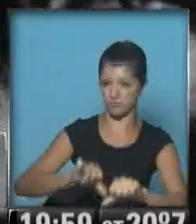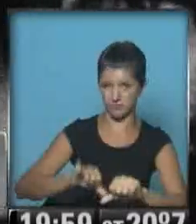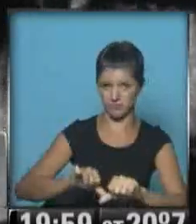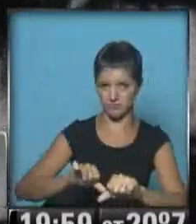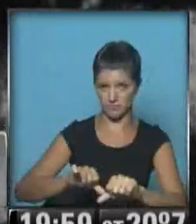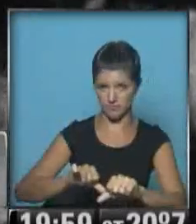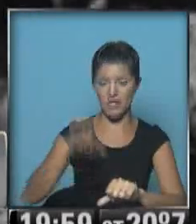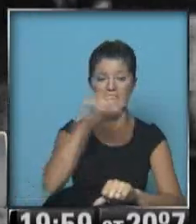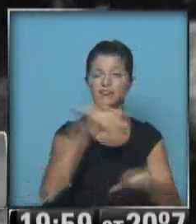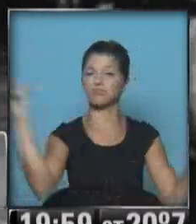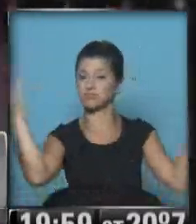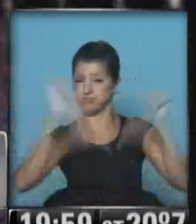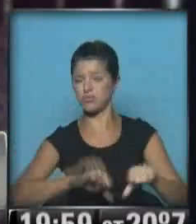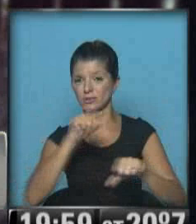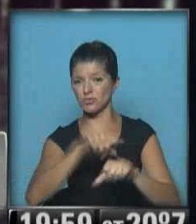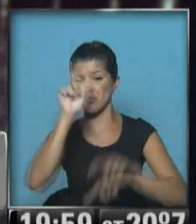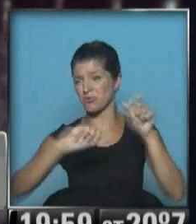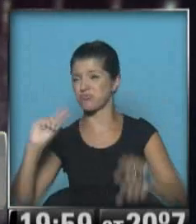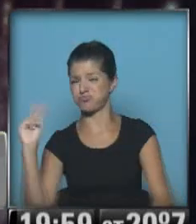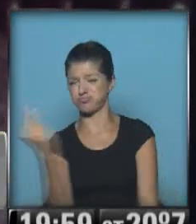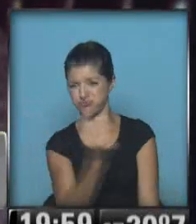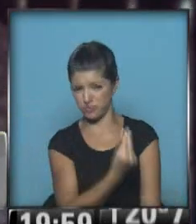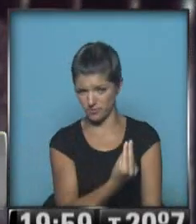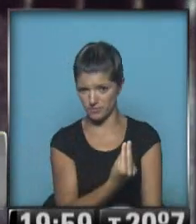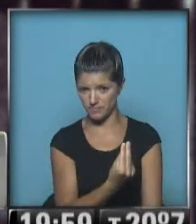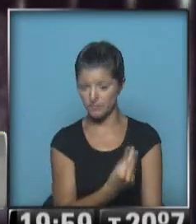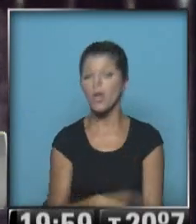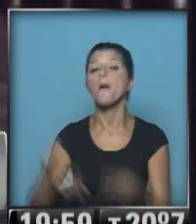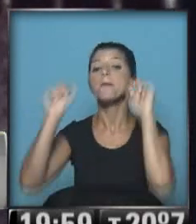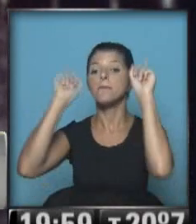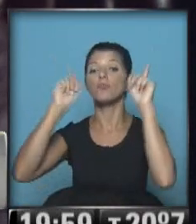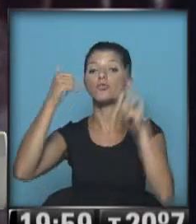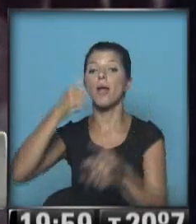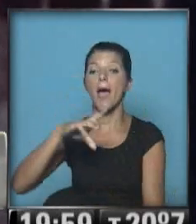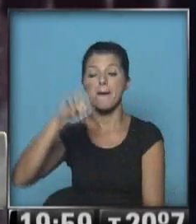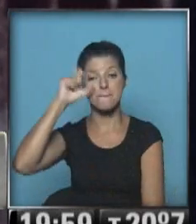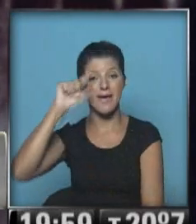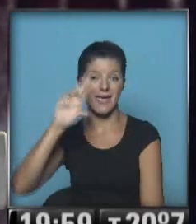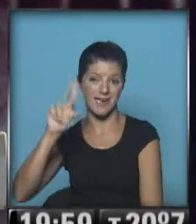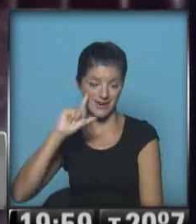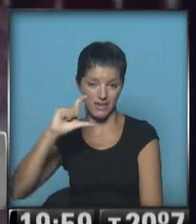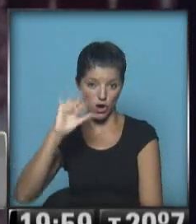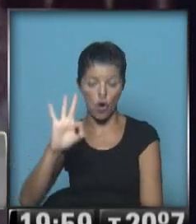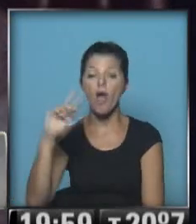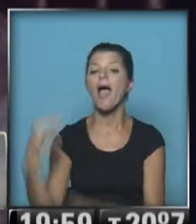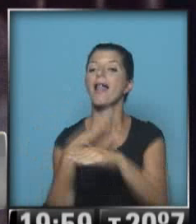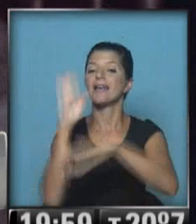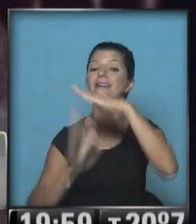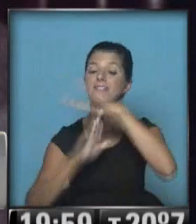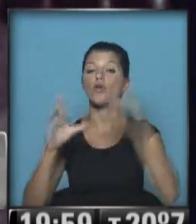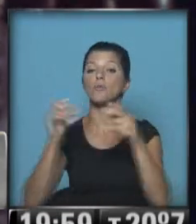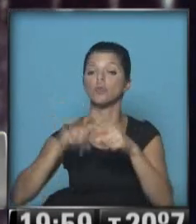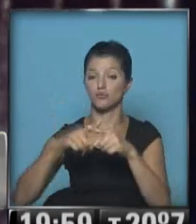para los guerrilleros que dejó muchos muertos profesor Américo ghioldi líder del partido socialista democrático